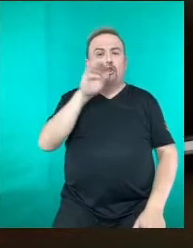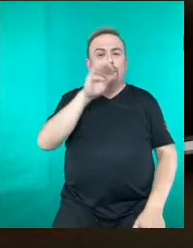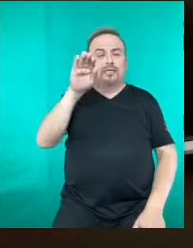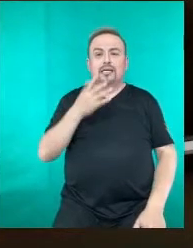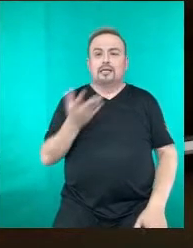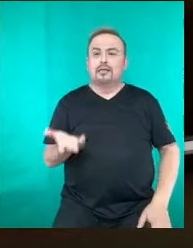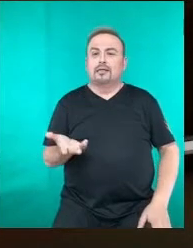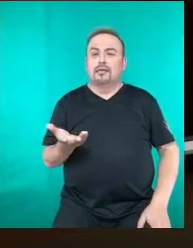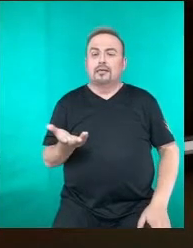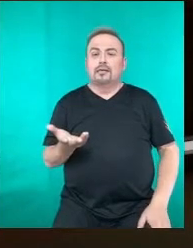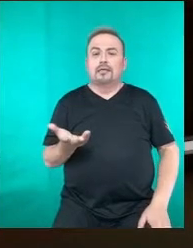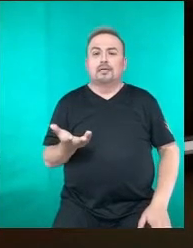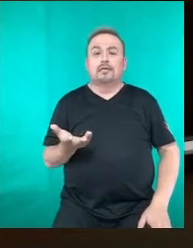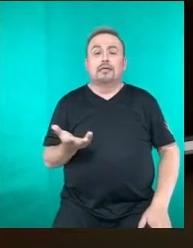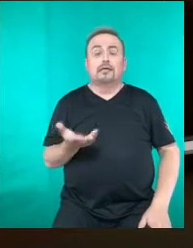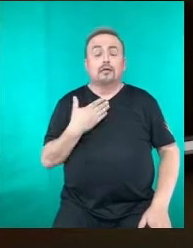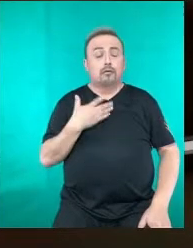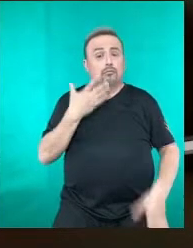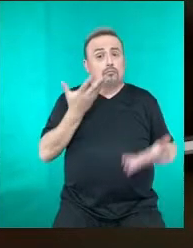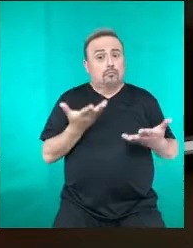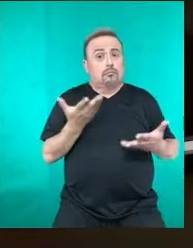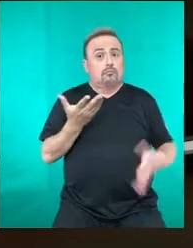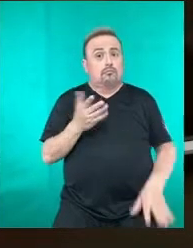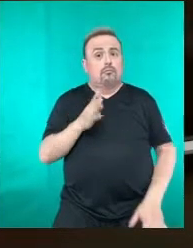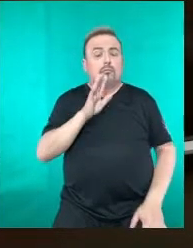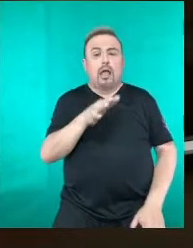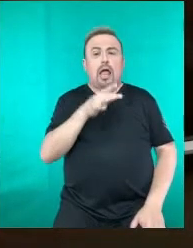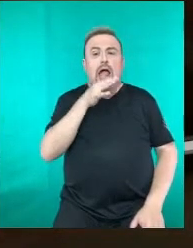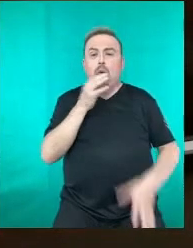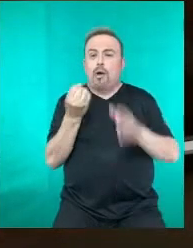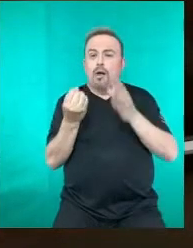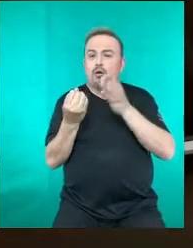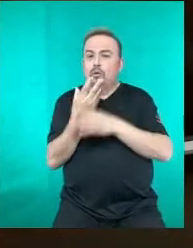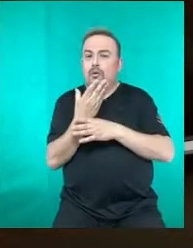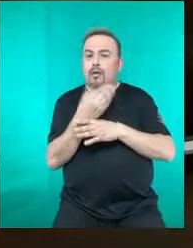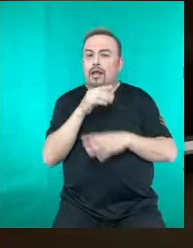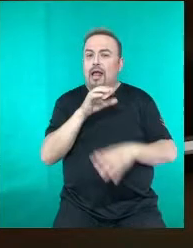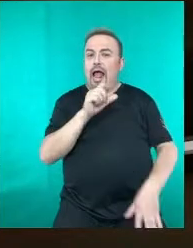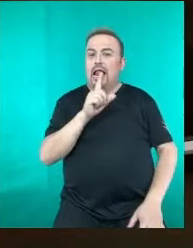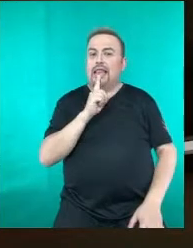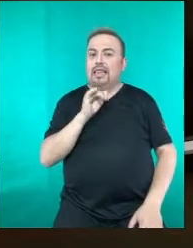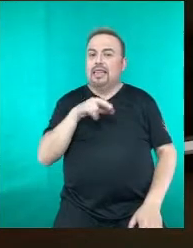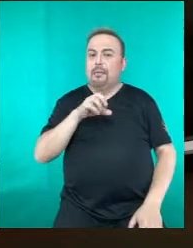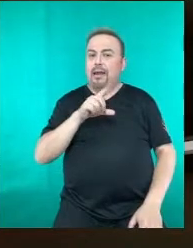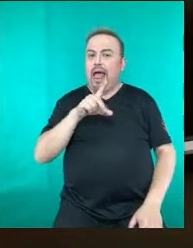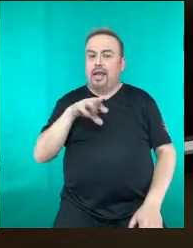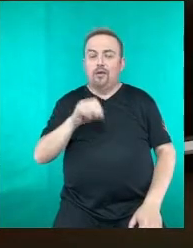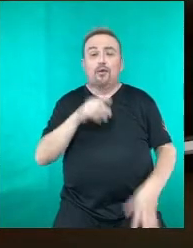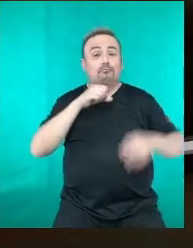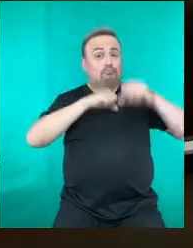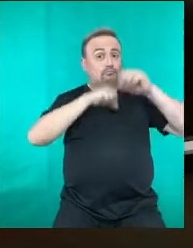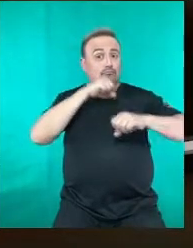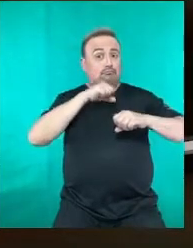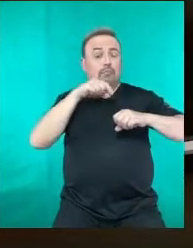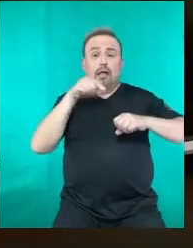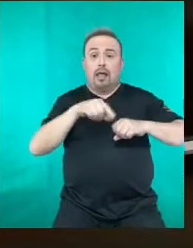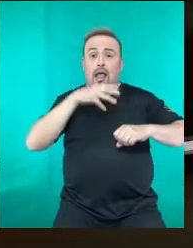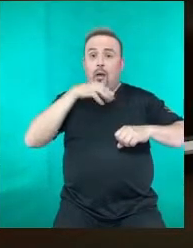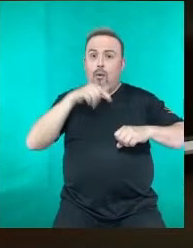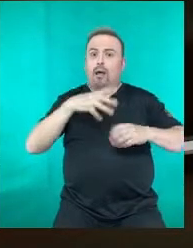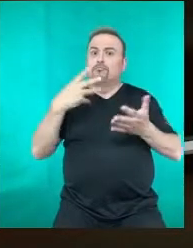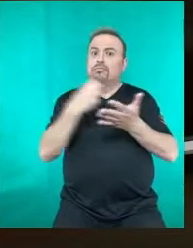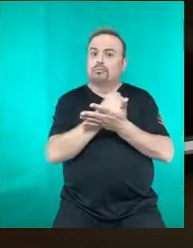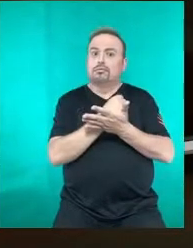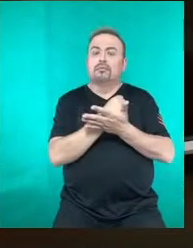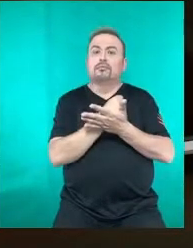hemos, creo yo, no solamente como Aguas Nuevas o Aguas del Altiplano, sino que como industria hemos logrado